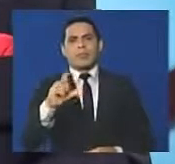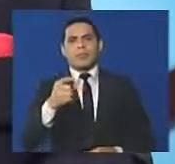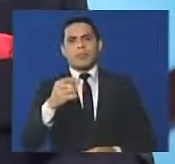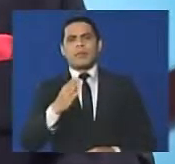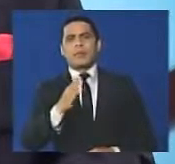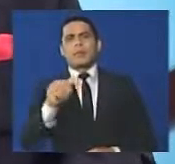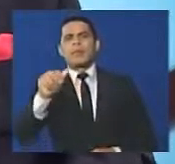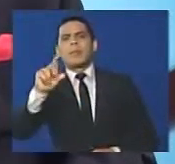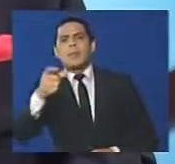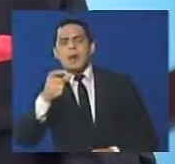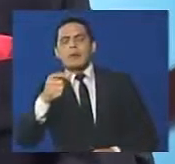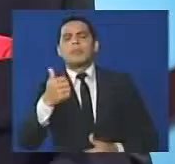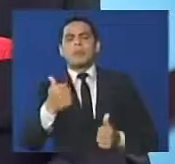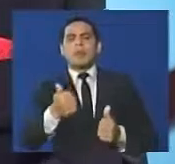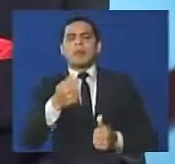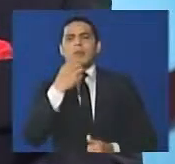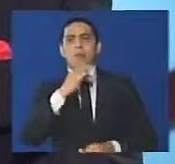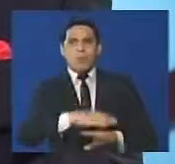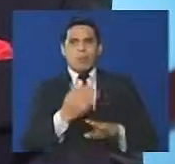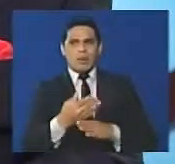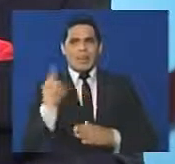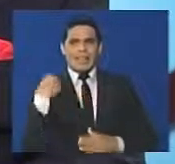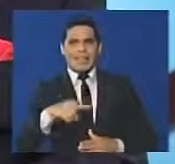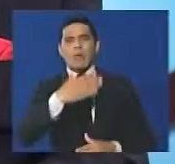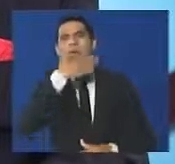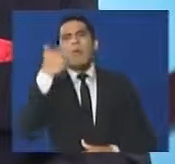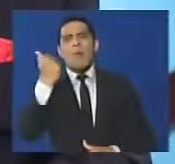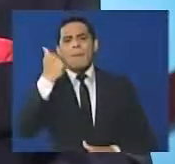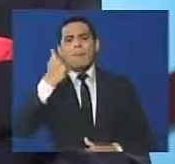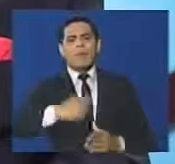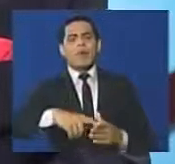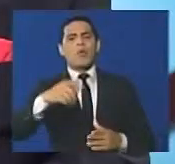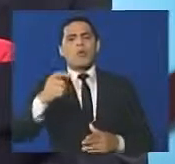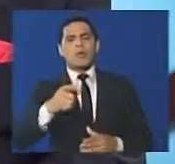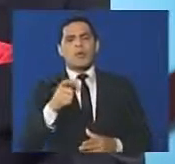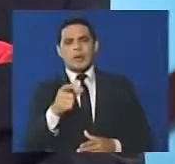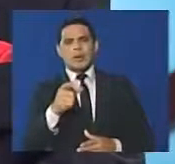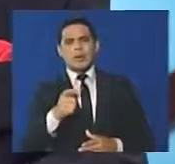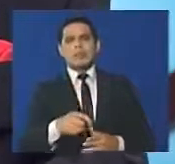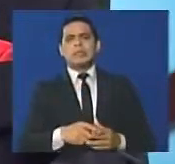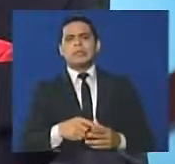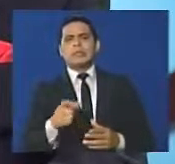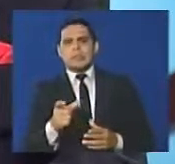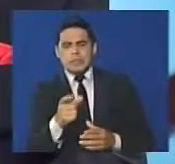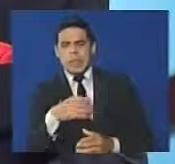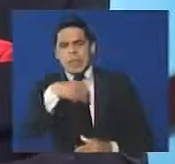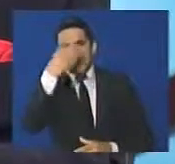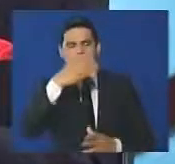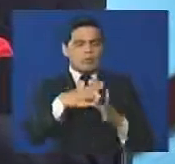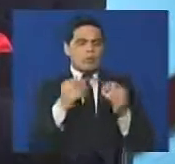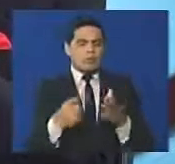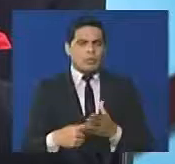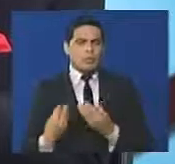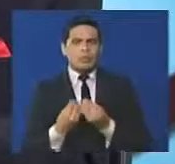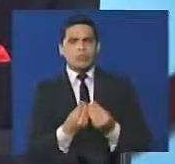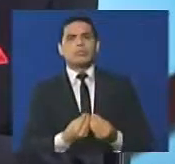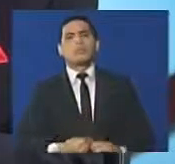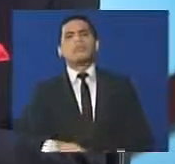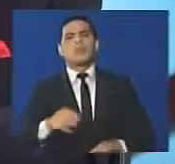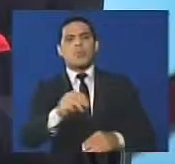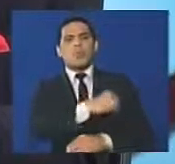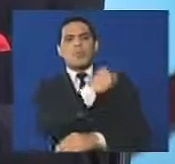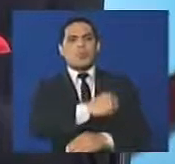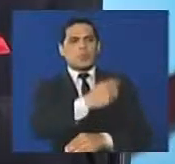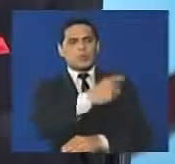me siento tan orgulloso porque tengo los mejores músicos venezolanos que me acompañan, y tenemos el